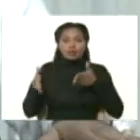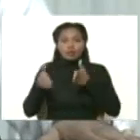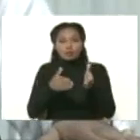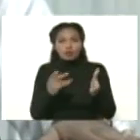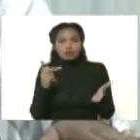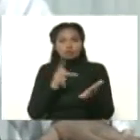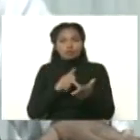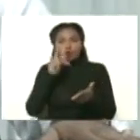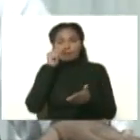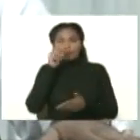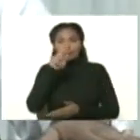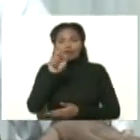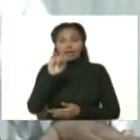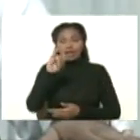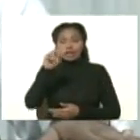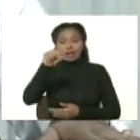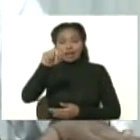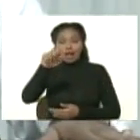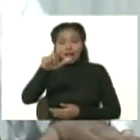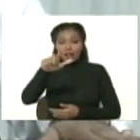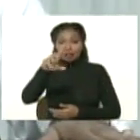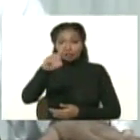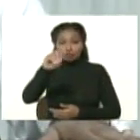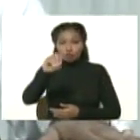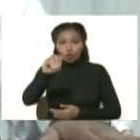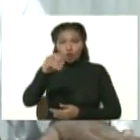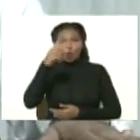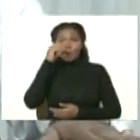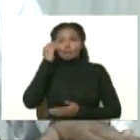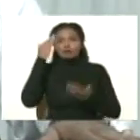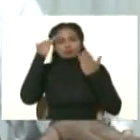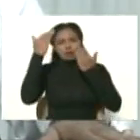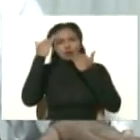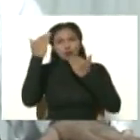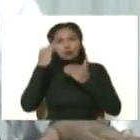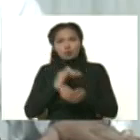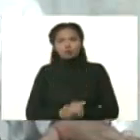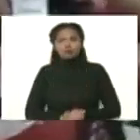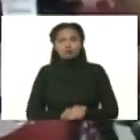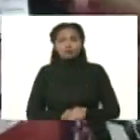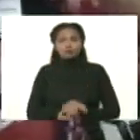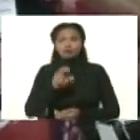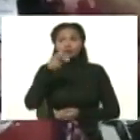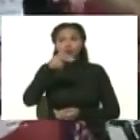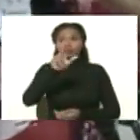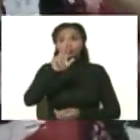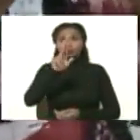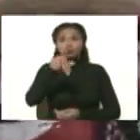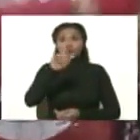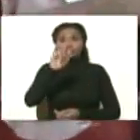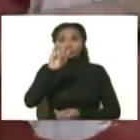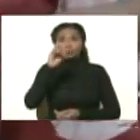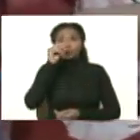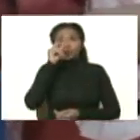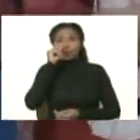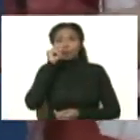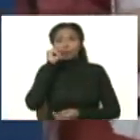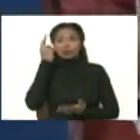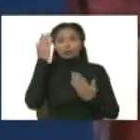está Reinaldo Bolívar, le doy mi saludo a Reinaldo Bolívar. Chucho García, ¿dónde está?